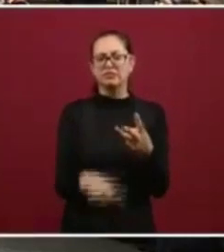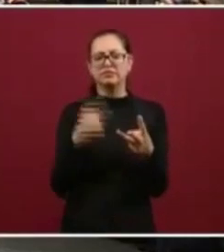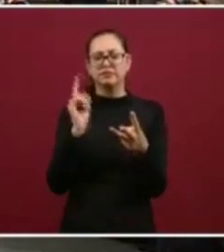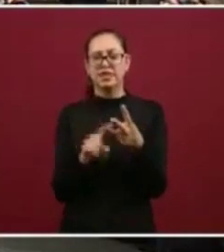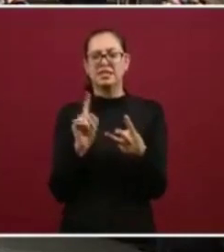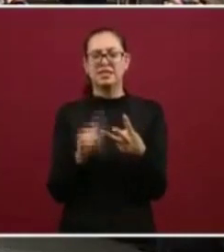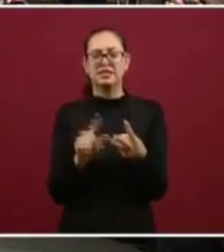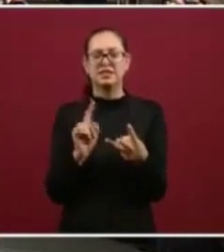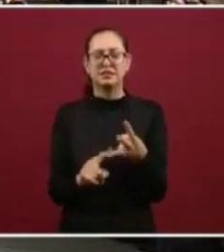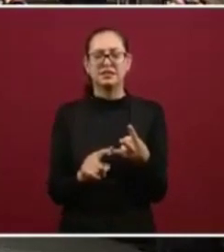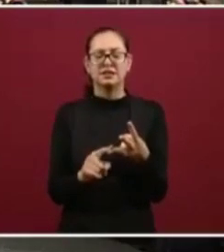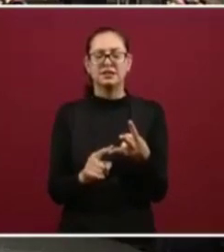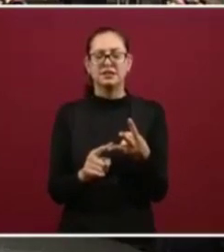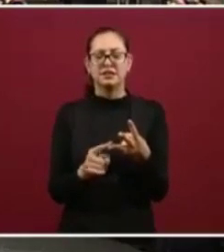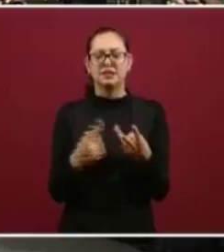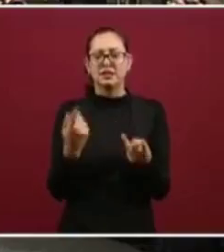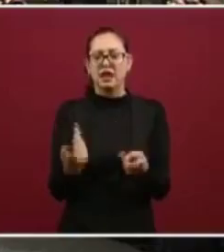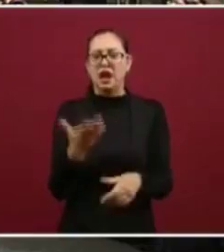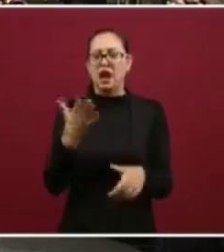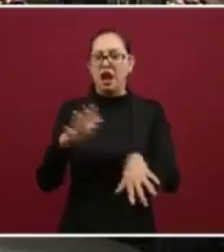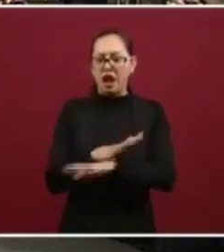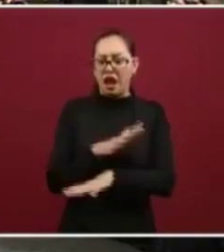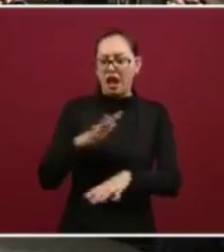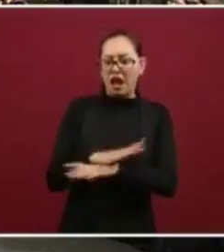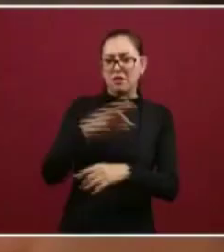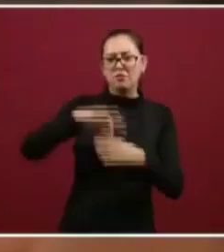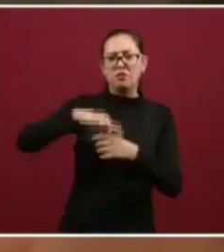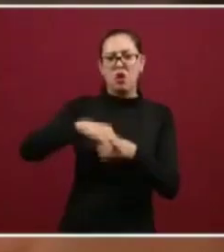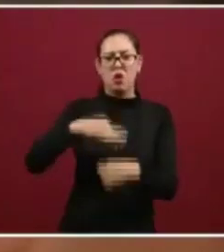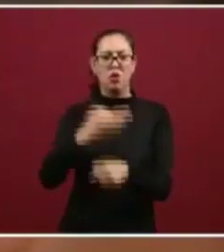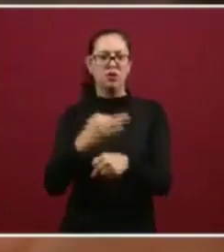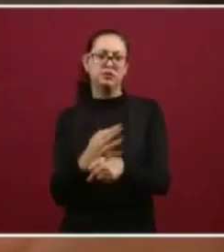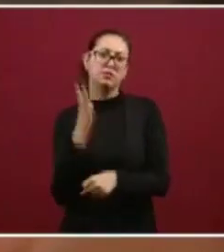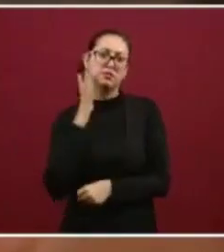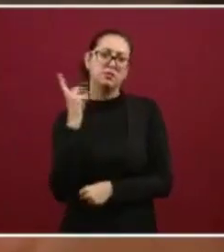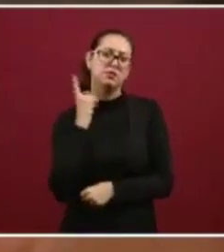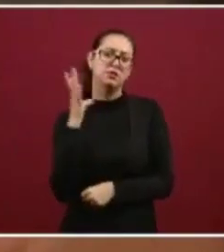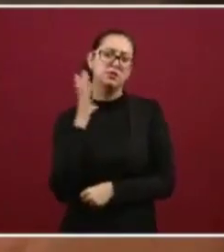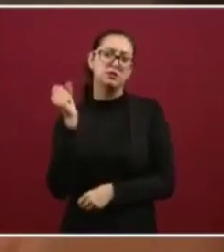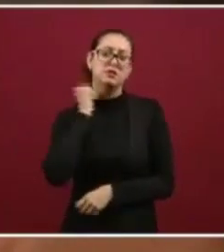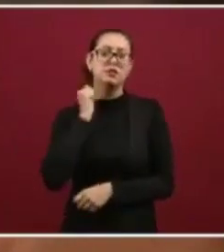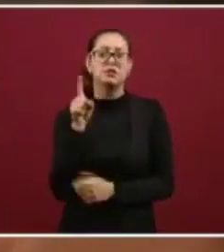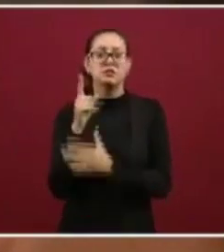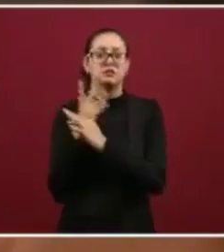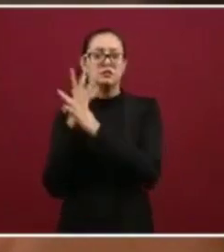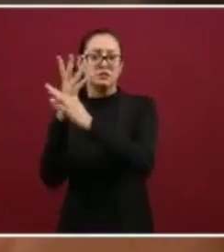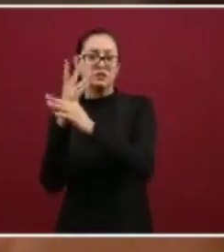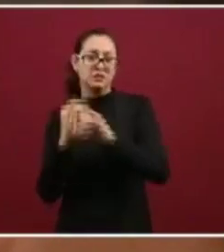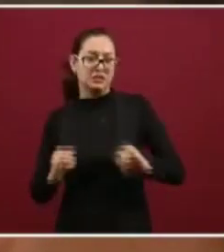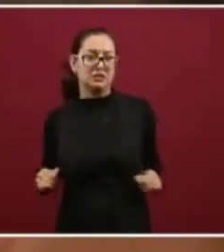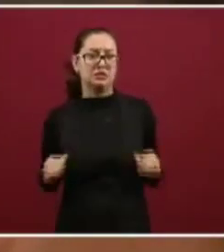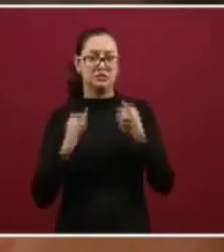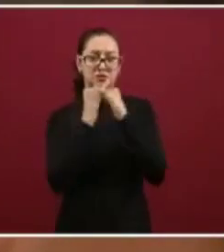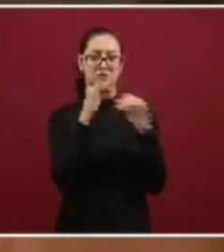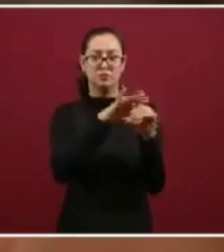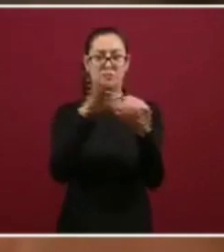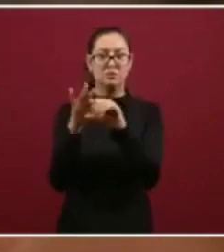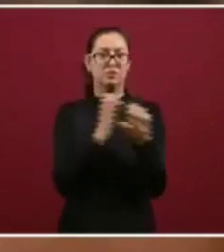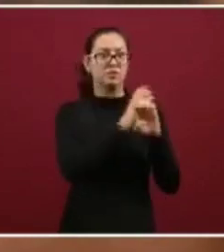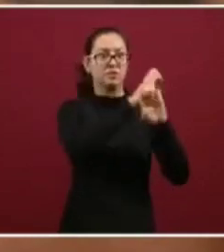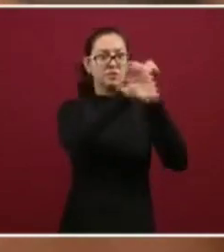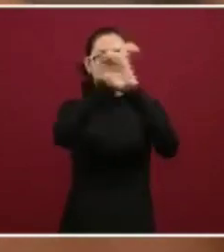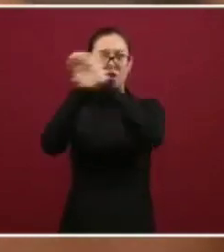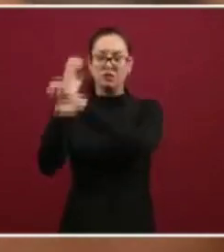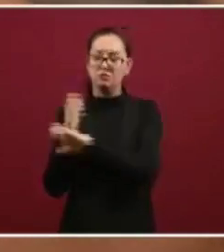preguntarle su opinión sobre esta reforma electoral que se está discutiendo en el Congreso. Se está planteando la desaparición de los órganos electorales en los estados, la reducción